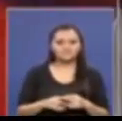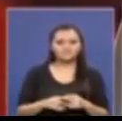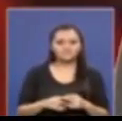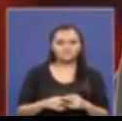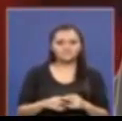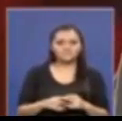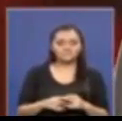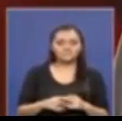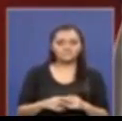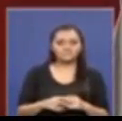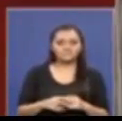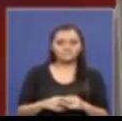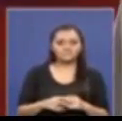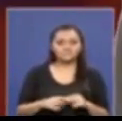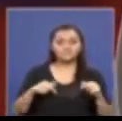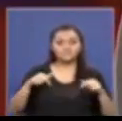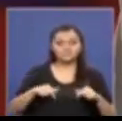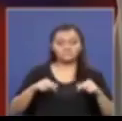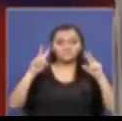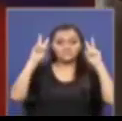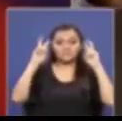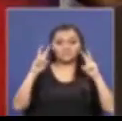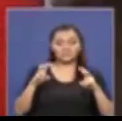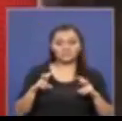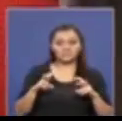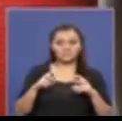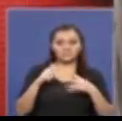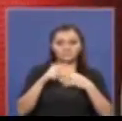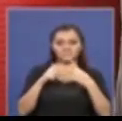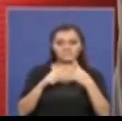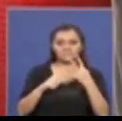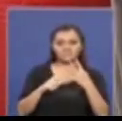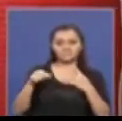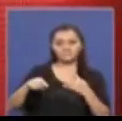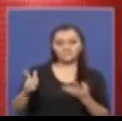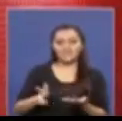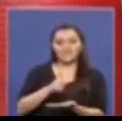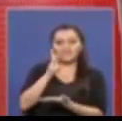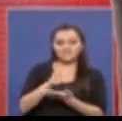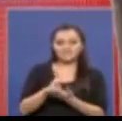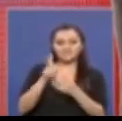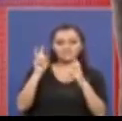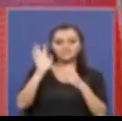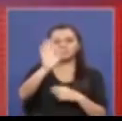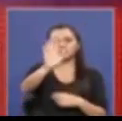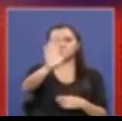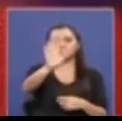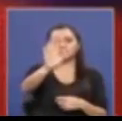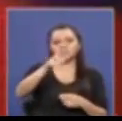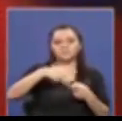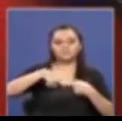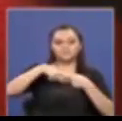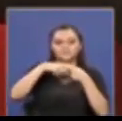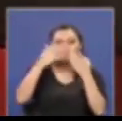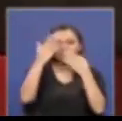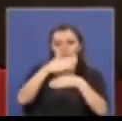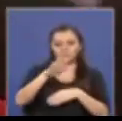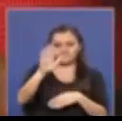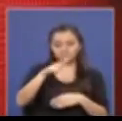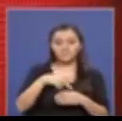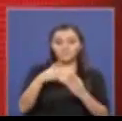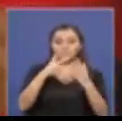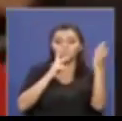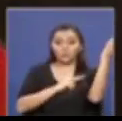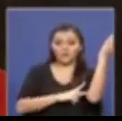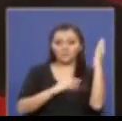más tratamos en este gabinete? Muchas cosas, pero algo que le interesa mucho al Carchi... Ah, perdónenme, déjame acabar esto, que todavía no acabo.